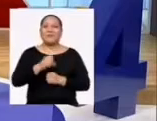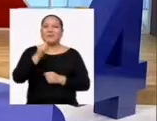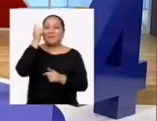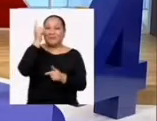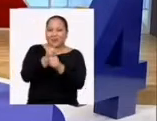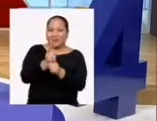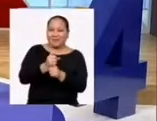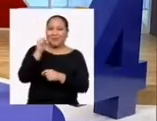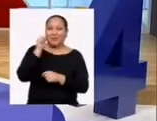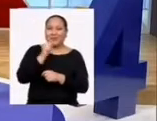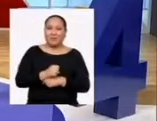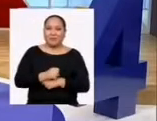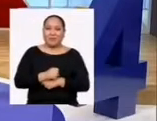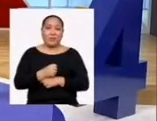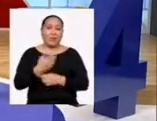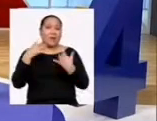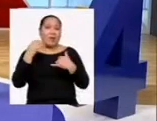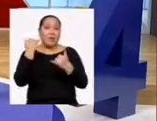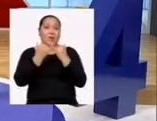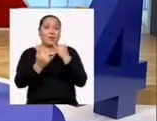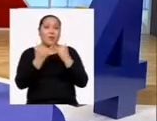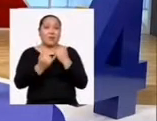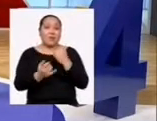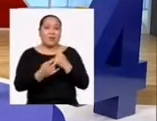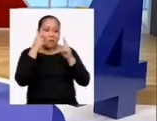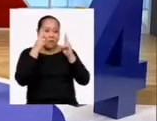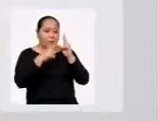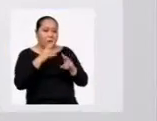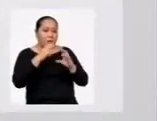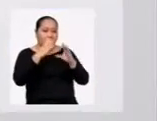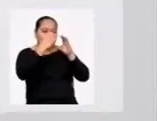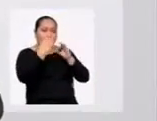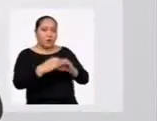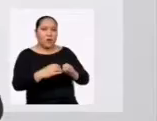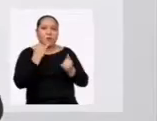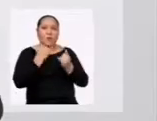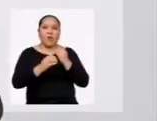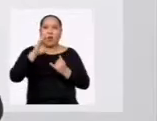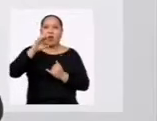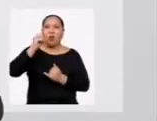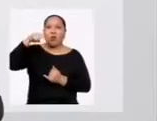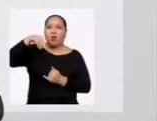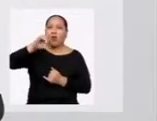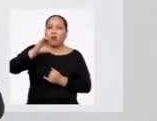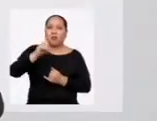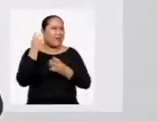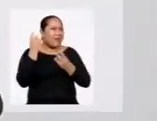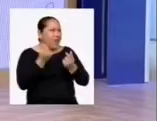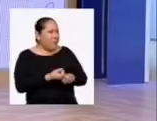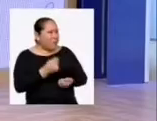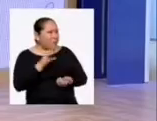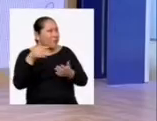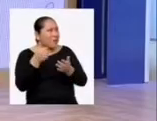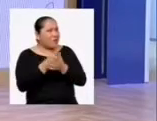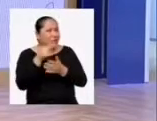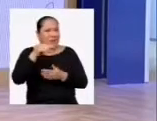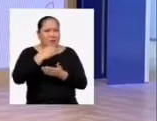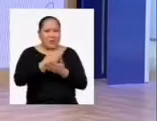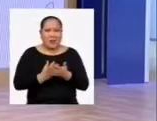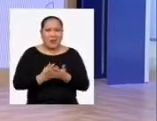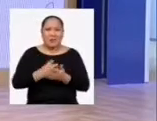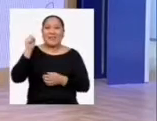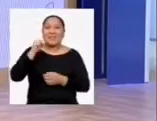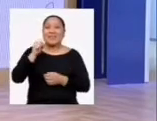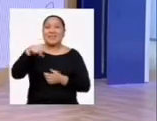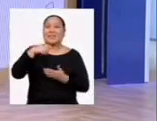es. ¿Qué tal si para terminar revisamos las conclusiones? ¿Tan rápido llegamos a las conclusiones? Sí,